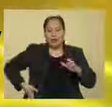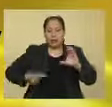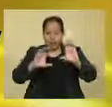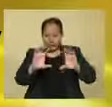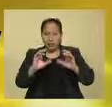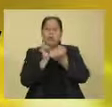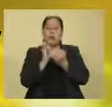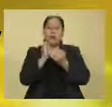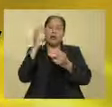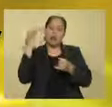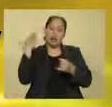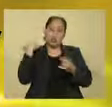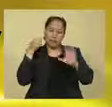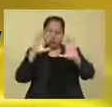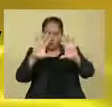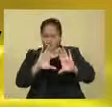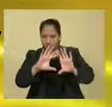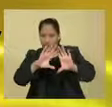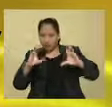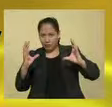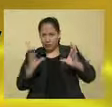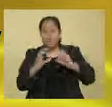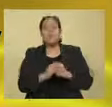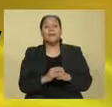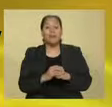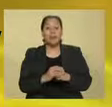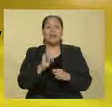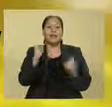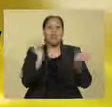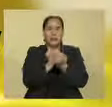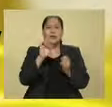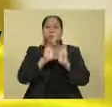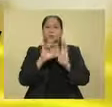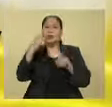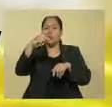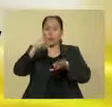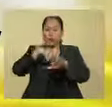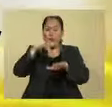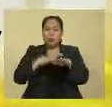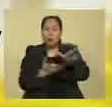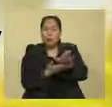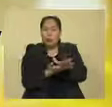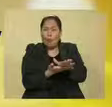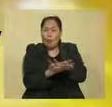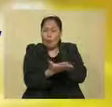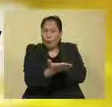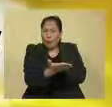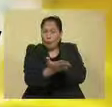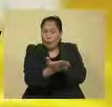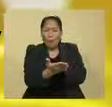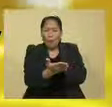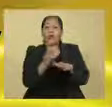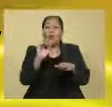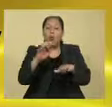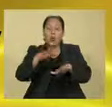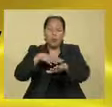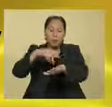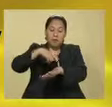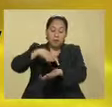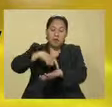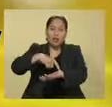la espalda baja, ¿no? Claro. Sí, por otro lado, si tu pie es muy plano, exacto, o el tobillo está muy